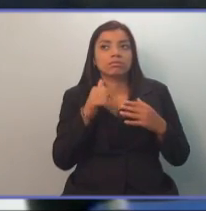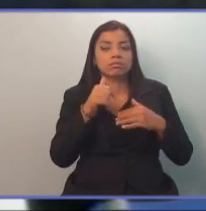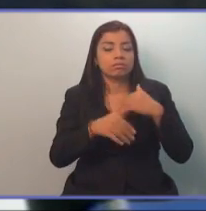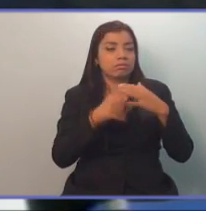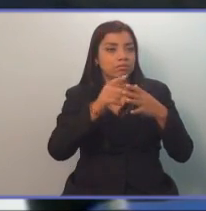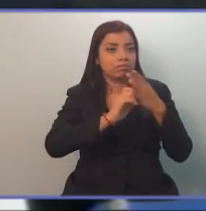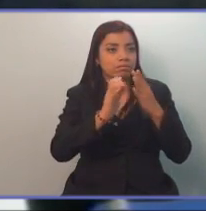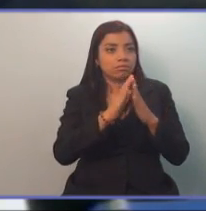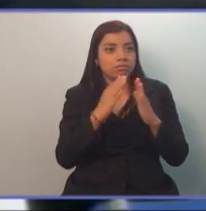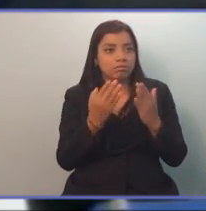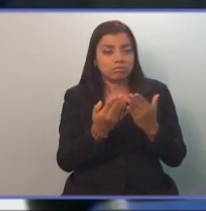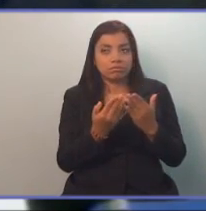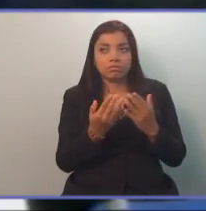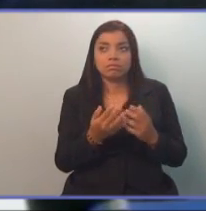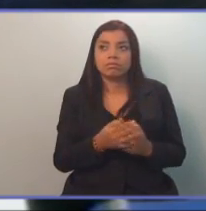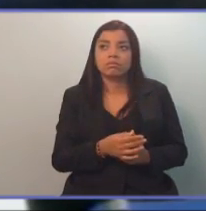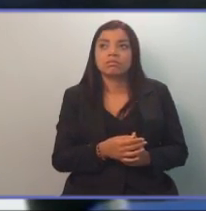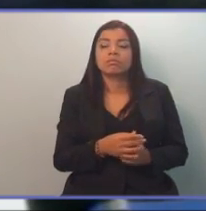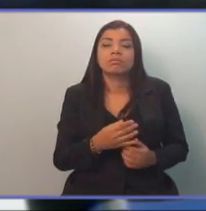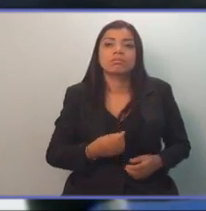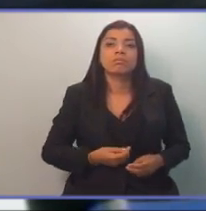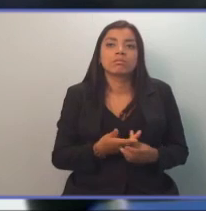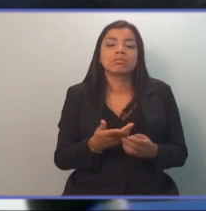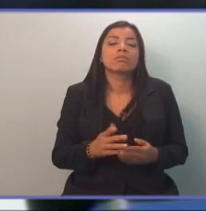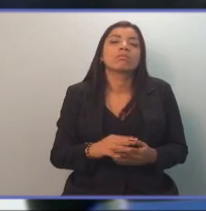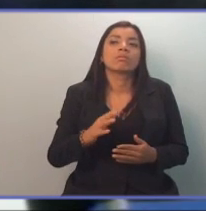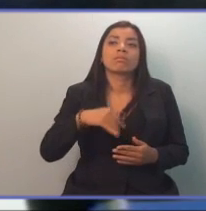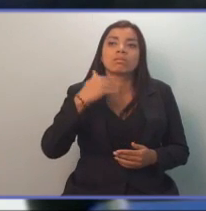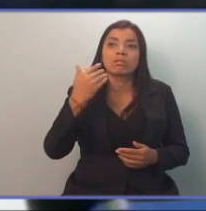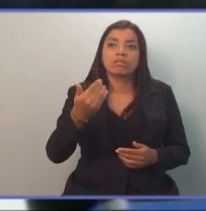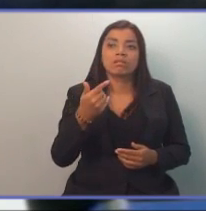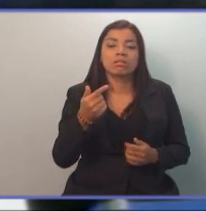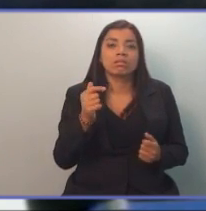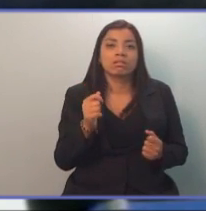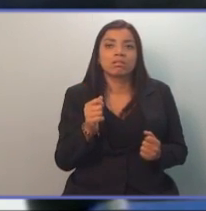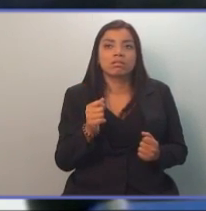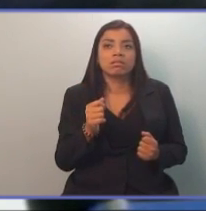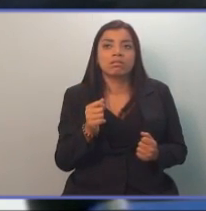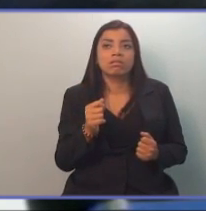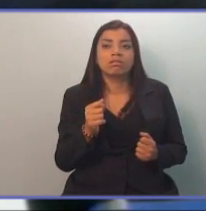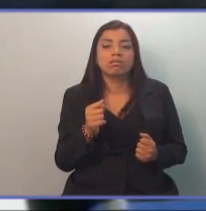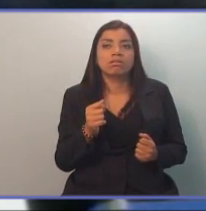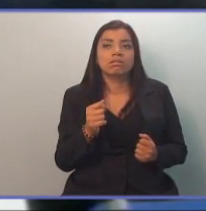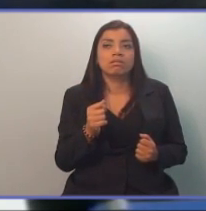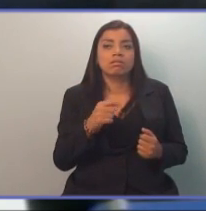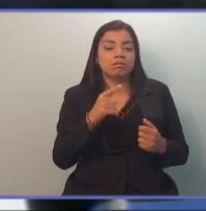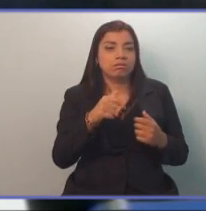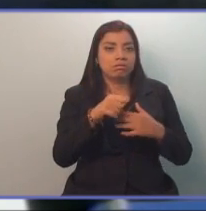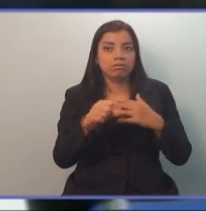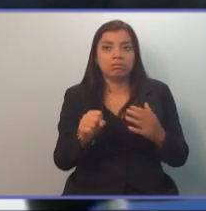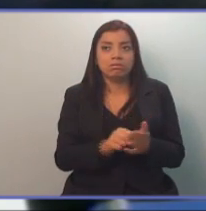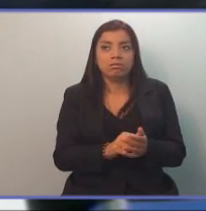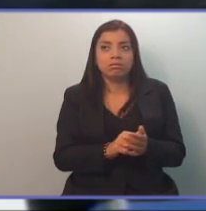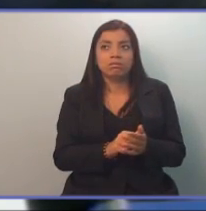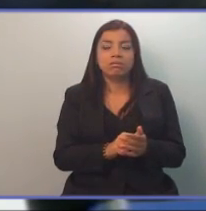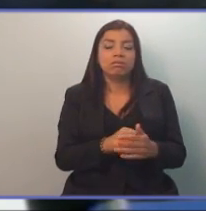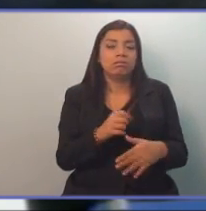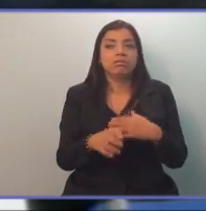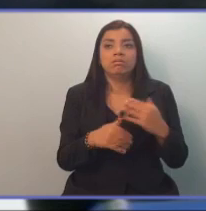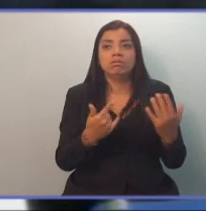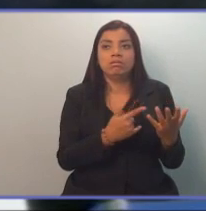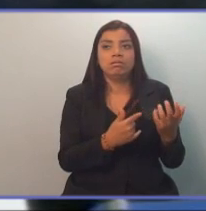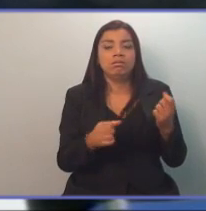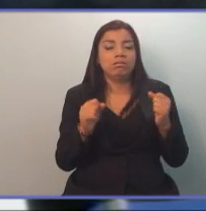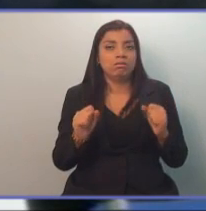de lo Constitucional ha señalado que posterior a una elección, la Asamblea Legislativa está inhibida de